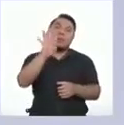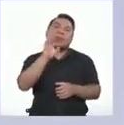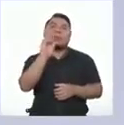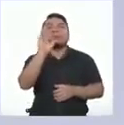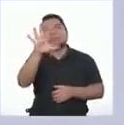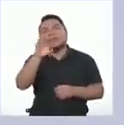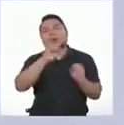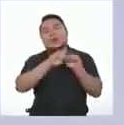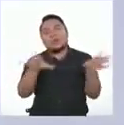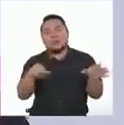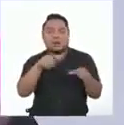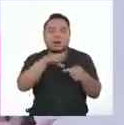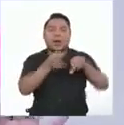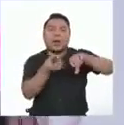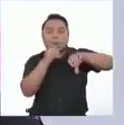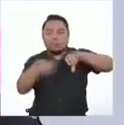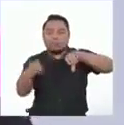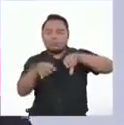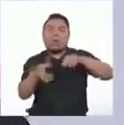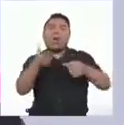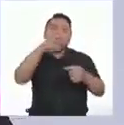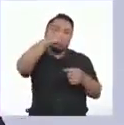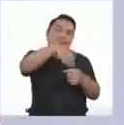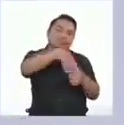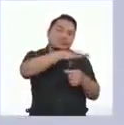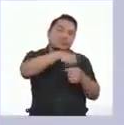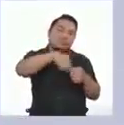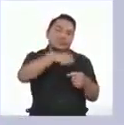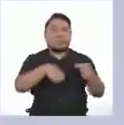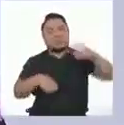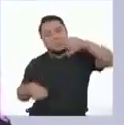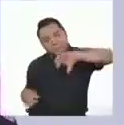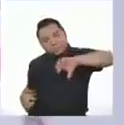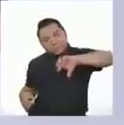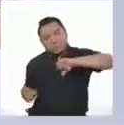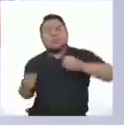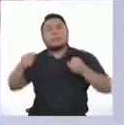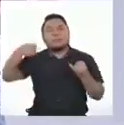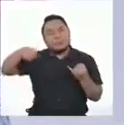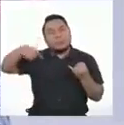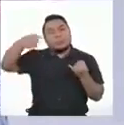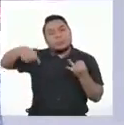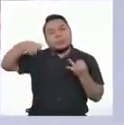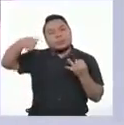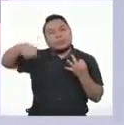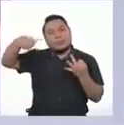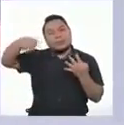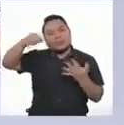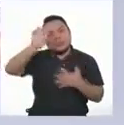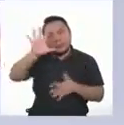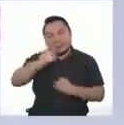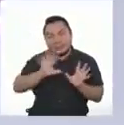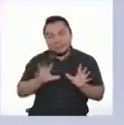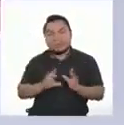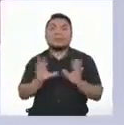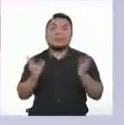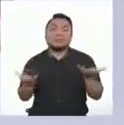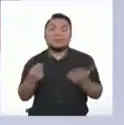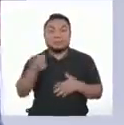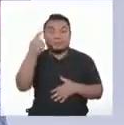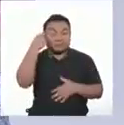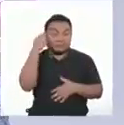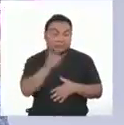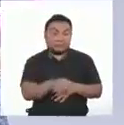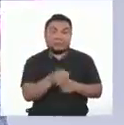o 5 días. Ojo que puedes proponer mejoras en algunos de estos procesos. La pregunta clave, por supuesto, es si